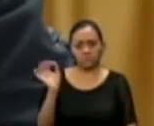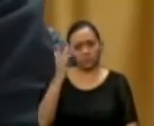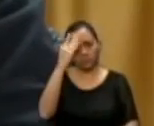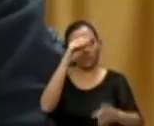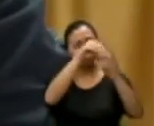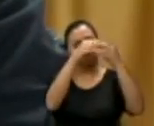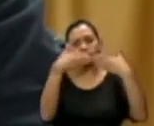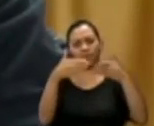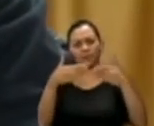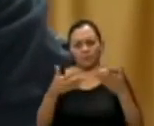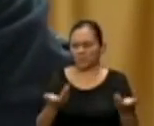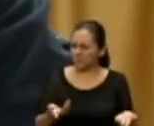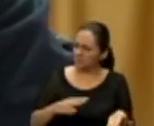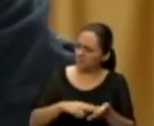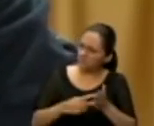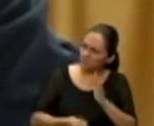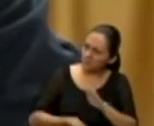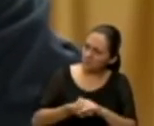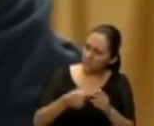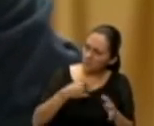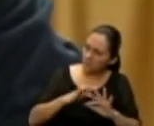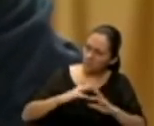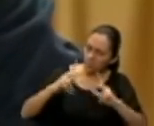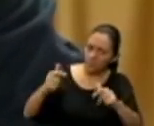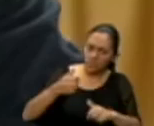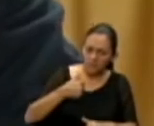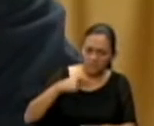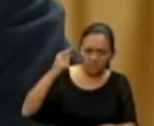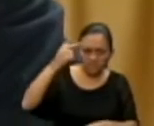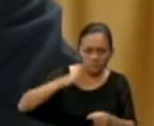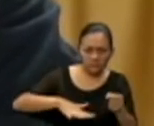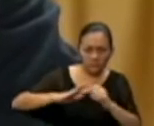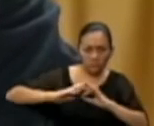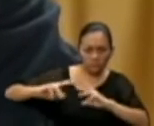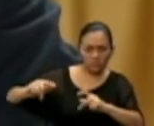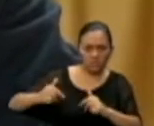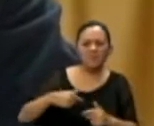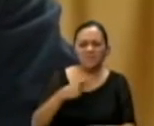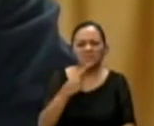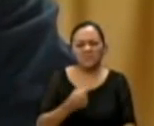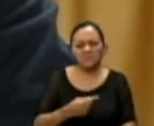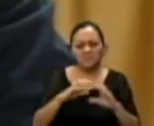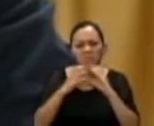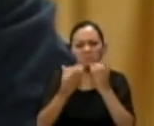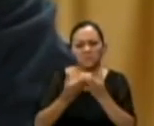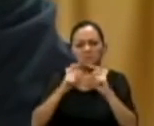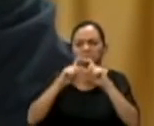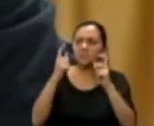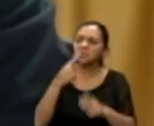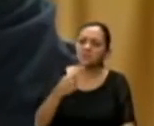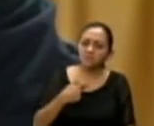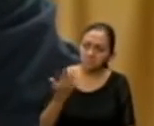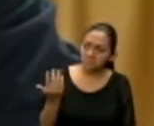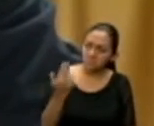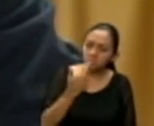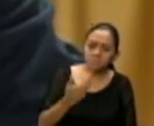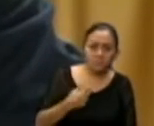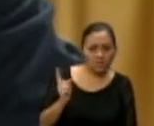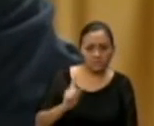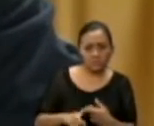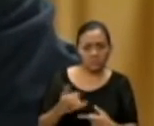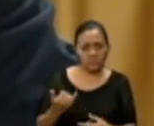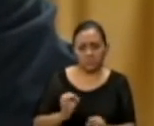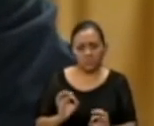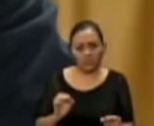de panamá y así se está fue al estado se le robó al estado que ha dicho el comité empresarial de aquellos que sí me molesta en esas